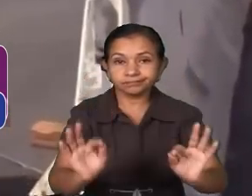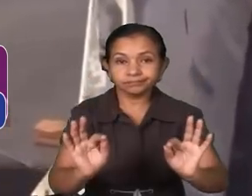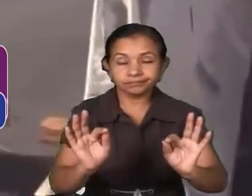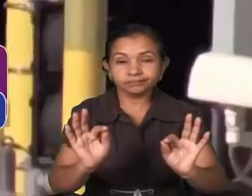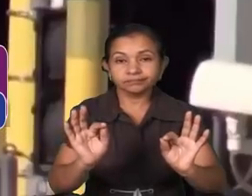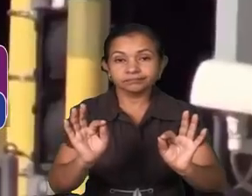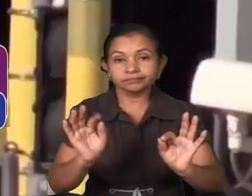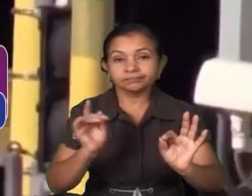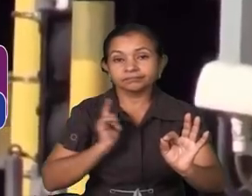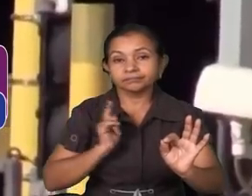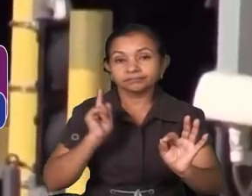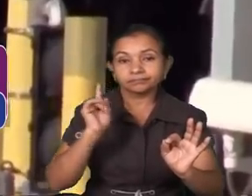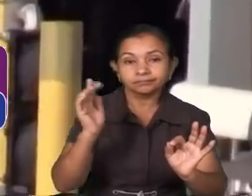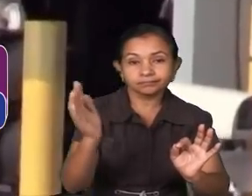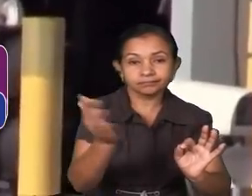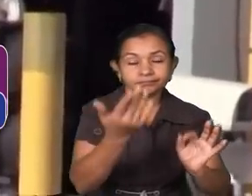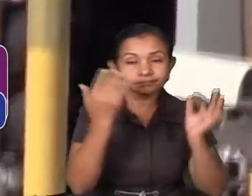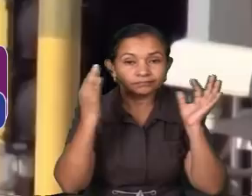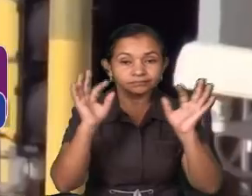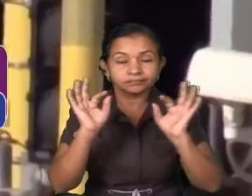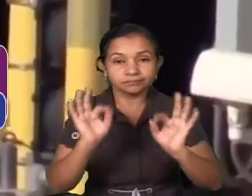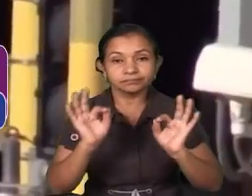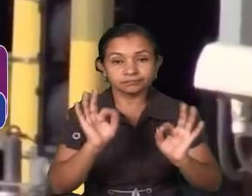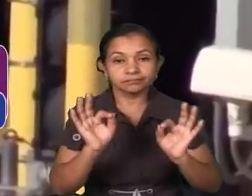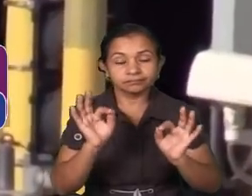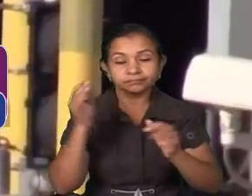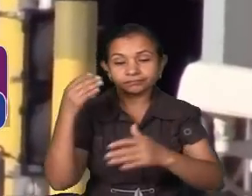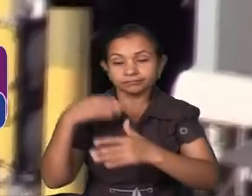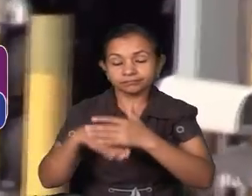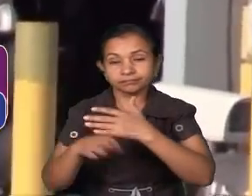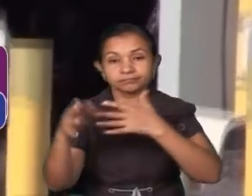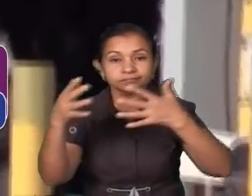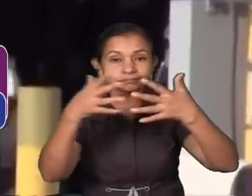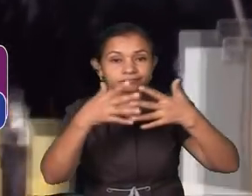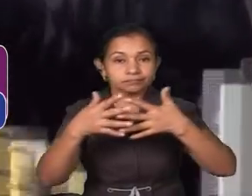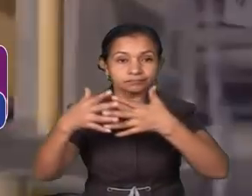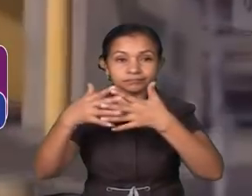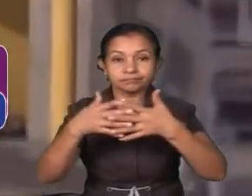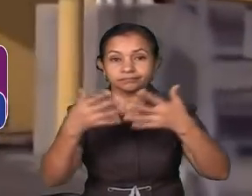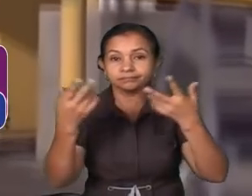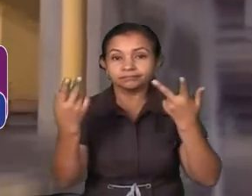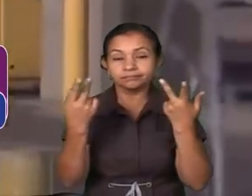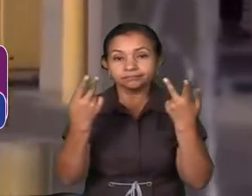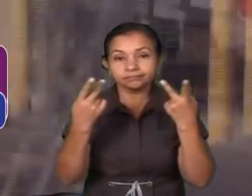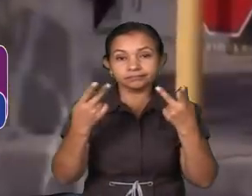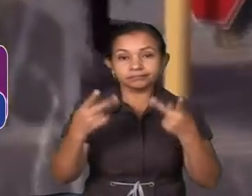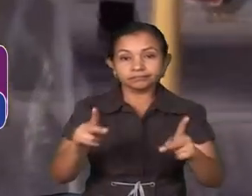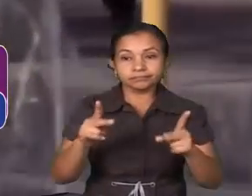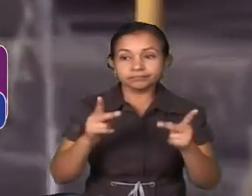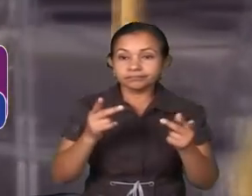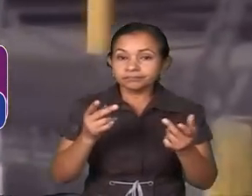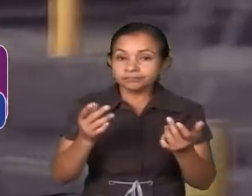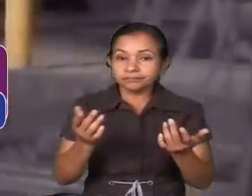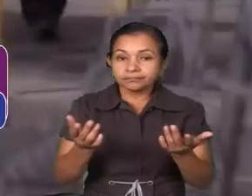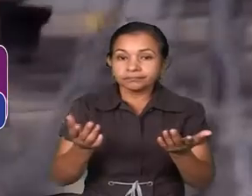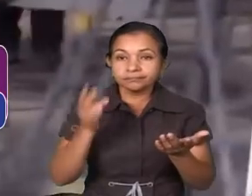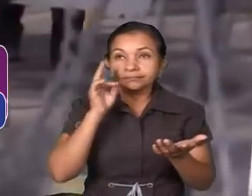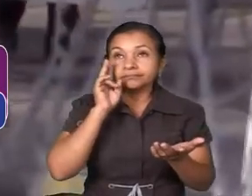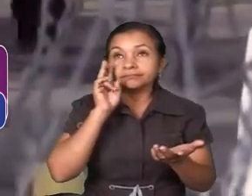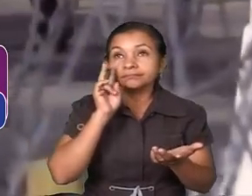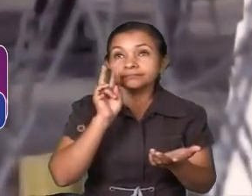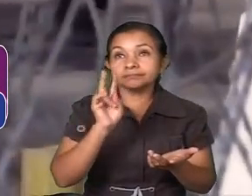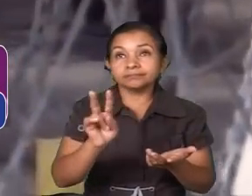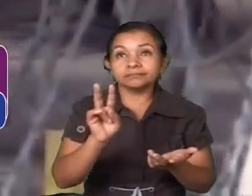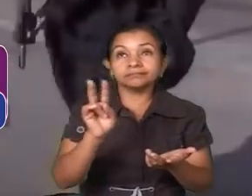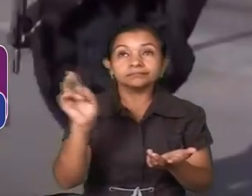los requerimientos de ley y pudieron entrar a suelo americano. Hay imágenes en las que se presenta precisamente, ahí estamos